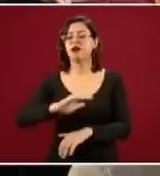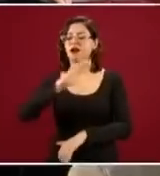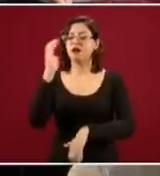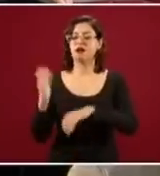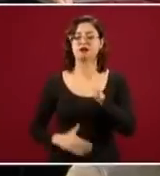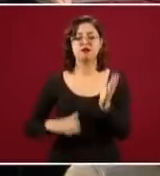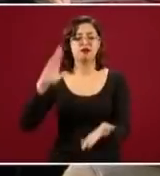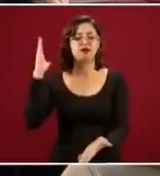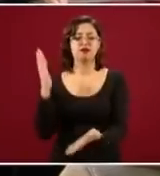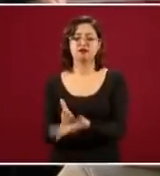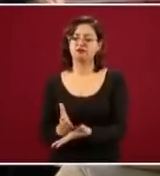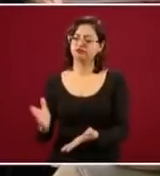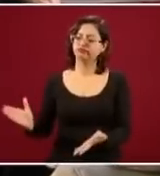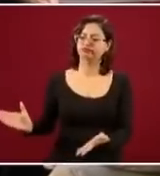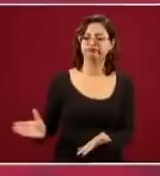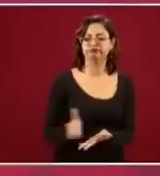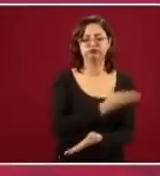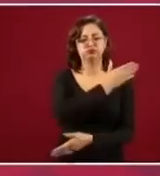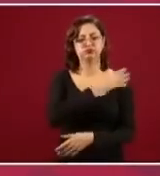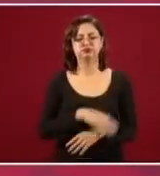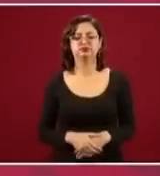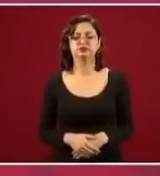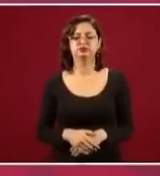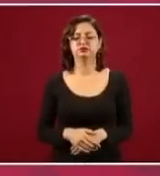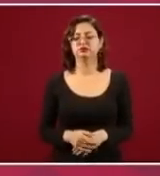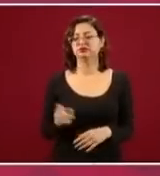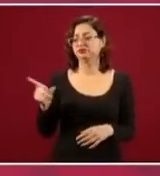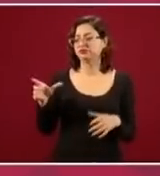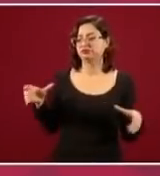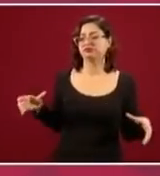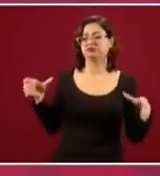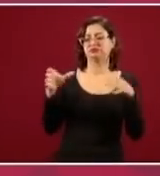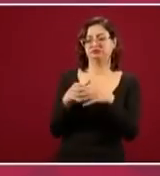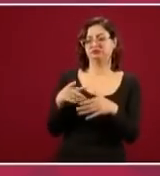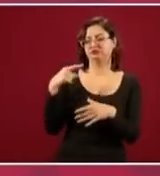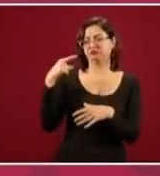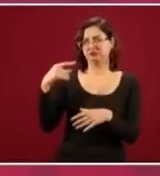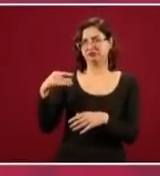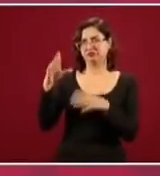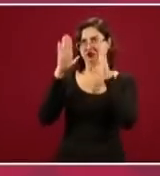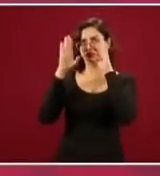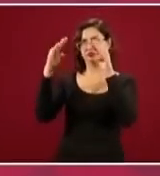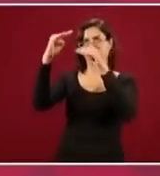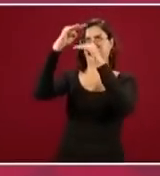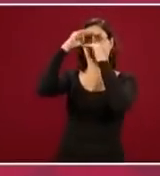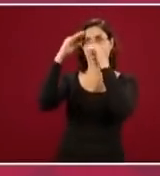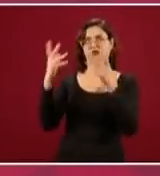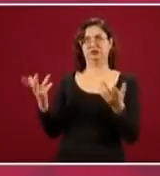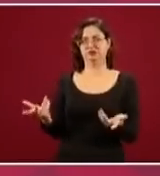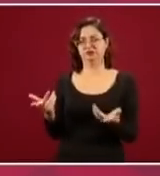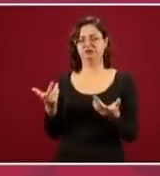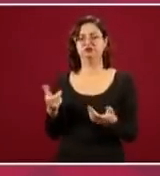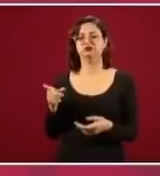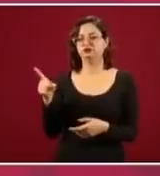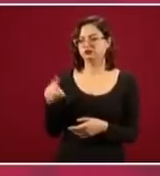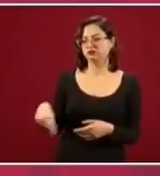Eso tenía que ver con el conservadurismo. Esa añoranza que hay